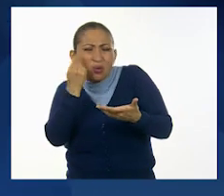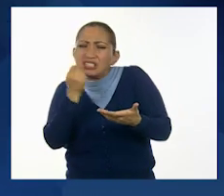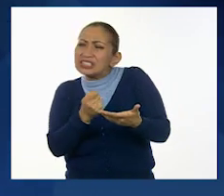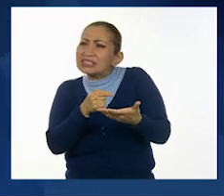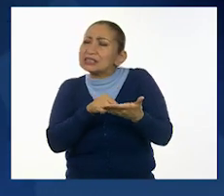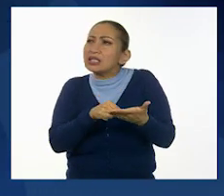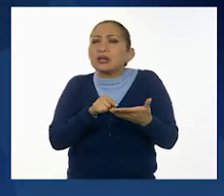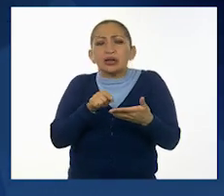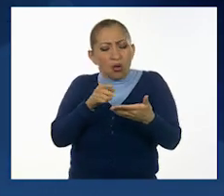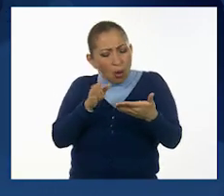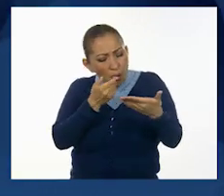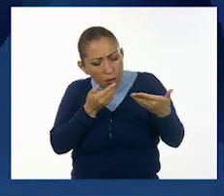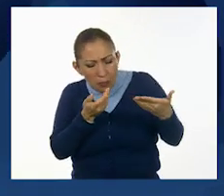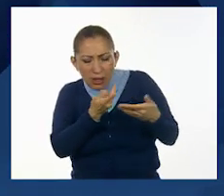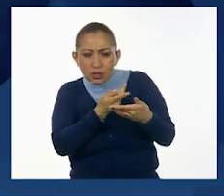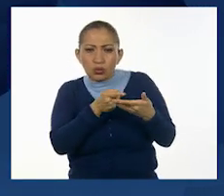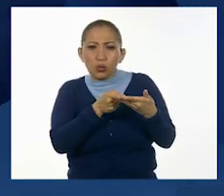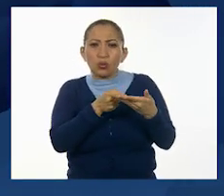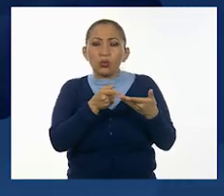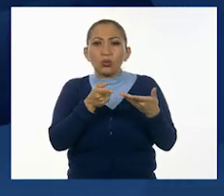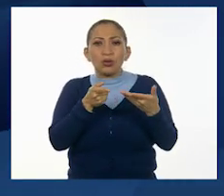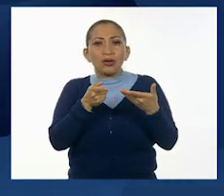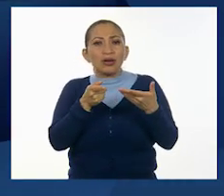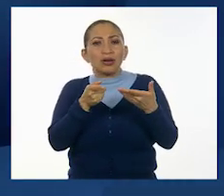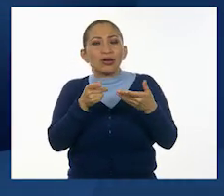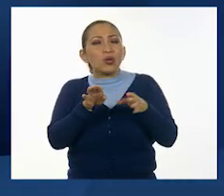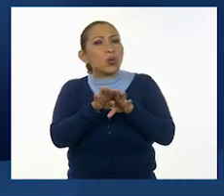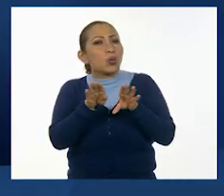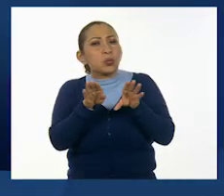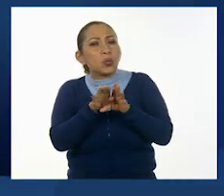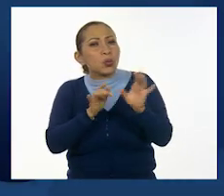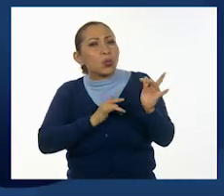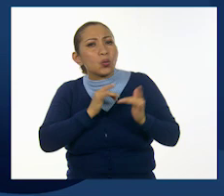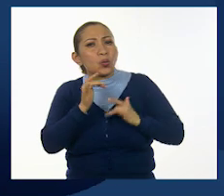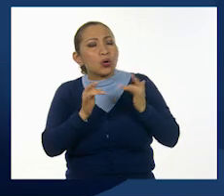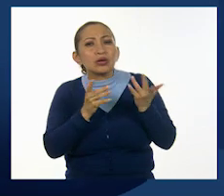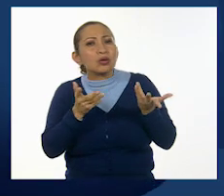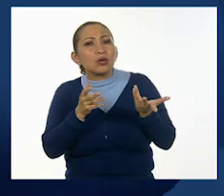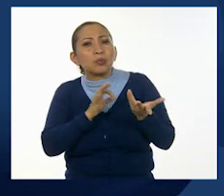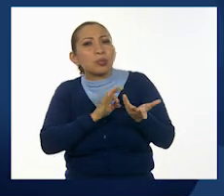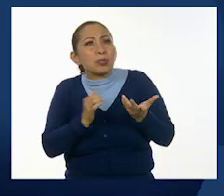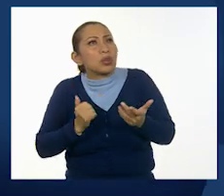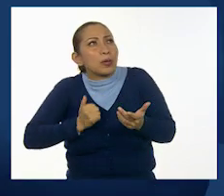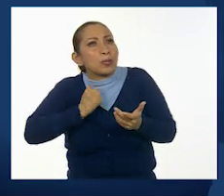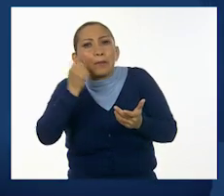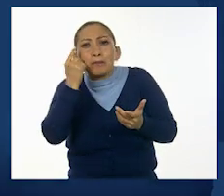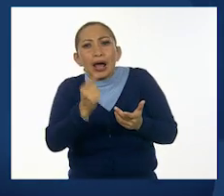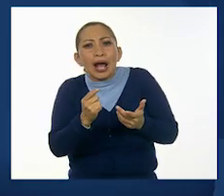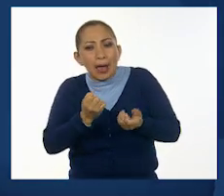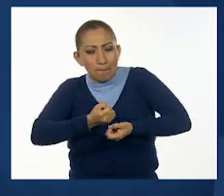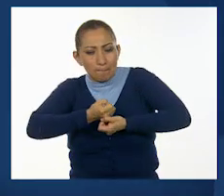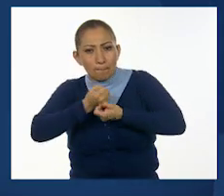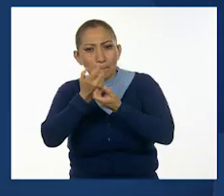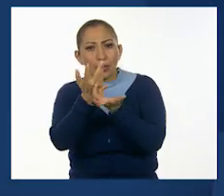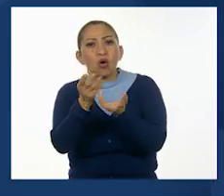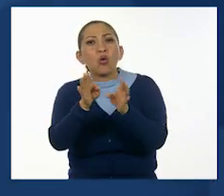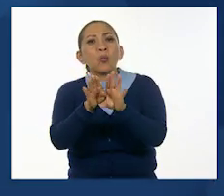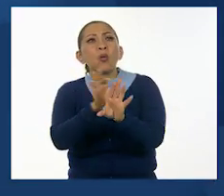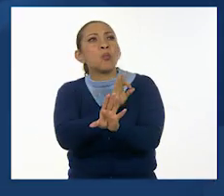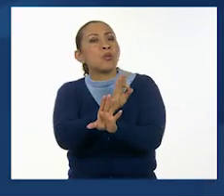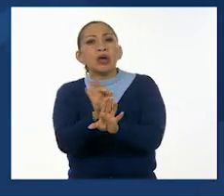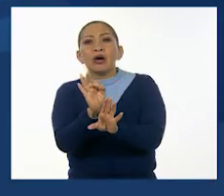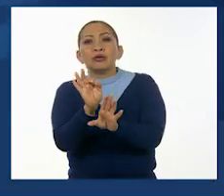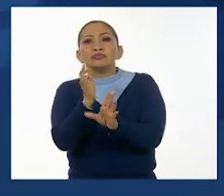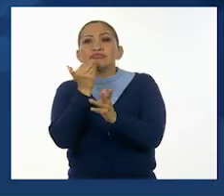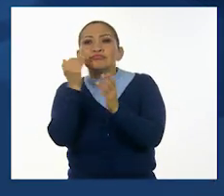esto acá? ¿O por qué esto? ¿Con qué sentido? ¿Esto cómo puedo aprovecharlo para la expresión? ¿Cómo puedo decirlo